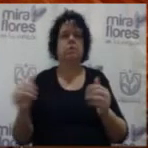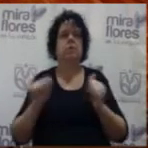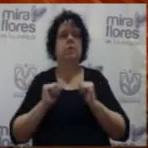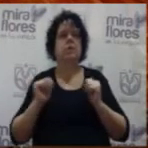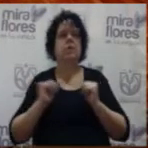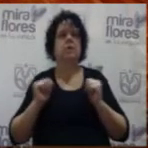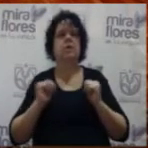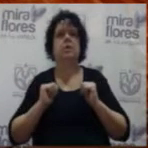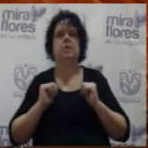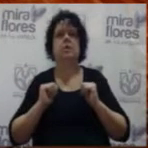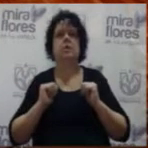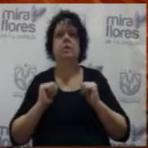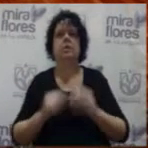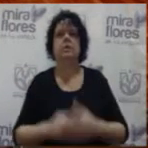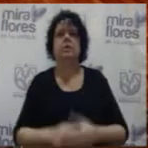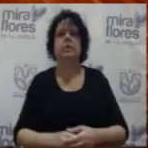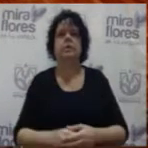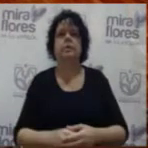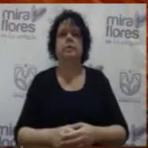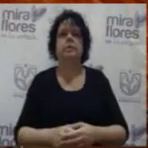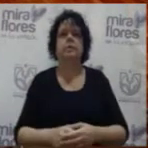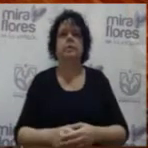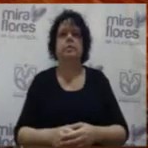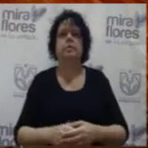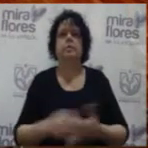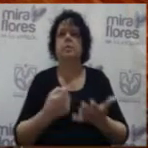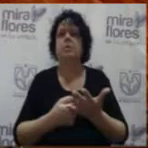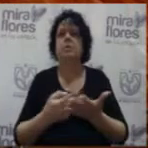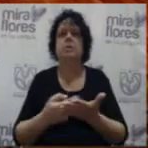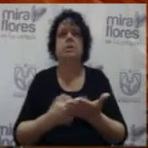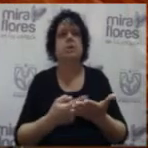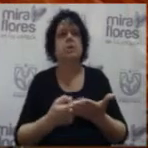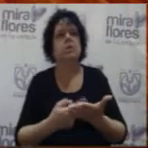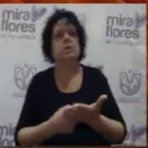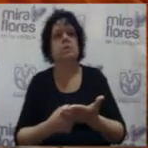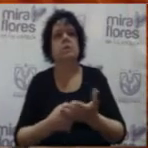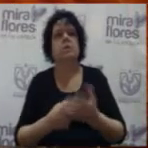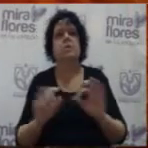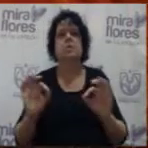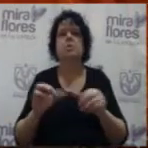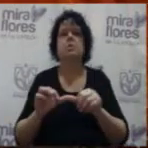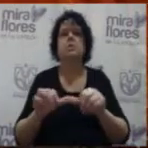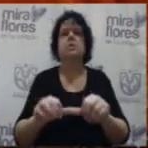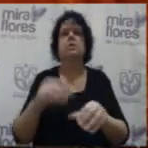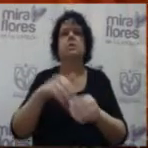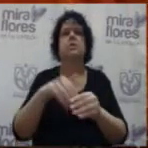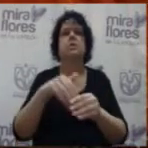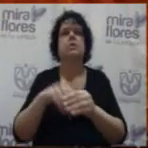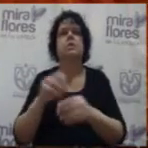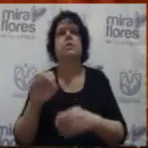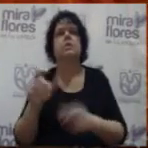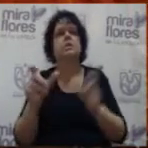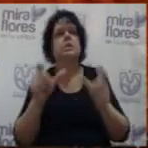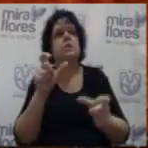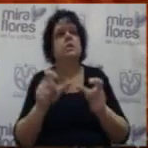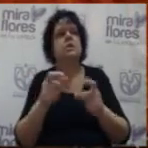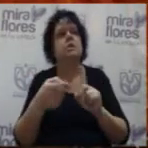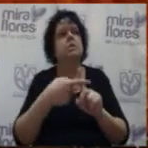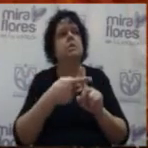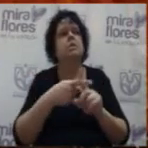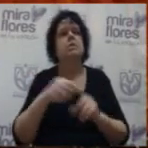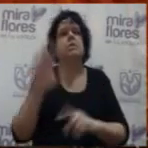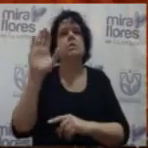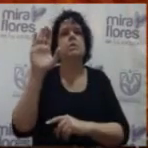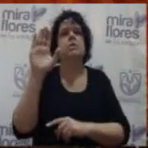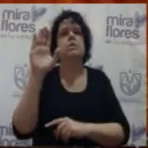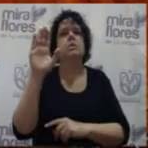consideraciones expuestas en el presente acuerdo. Al debate. No teniendo debate, procederemos al voto. Aquellos miembros del Consejo que estén a favor de